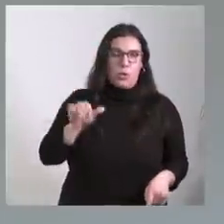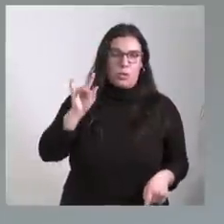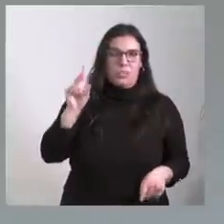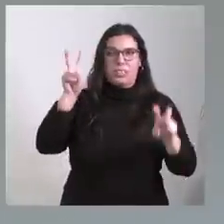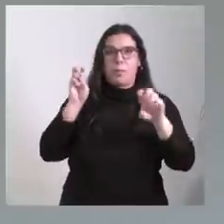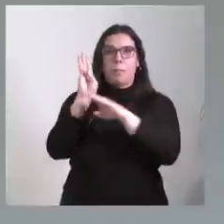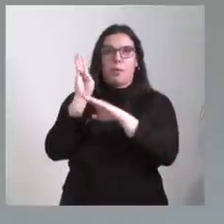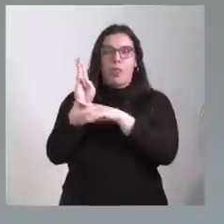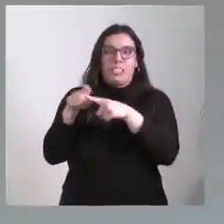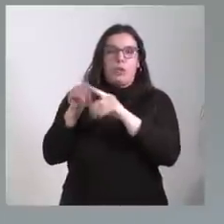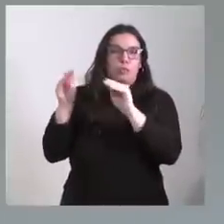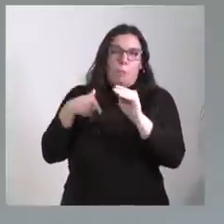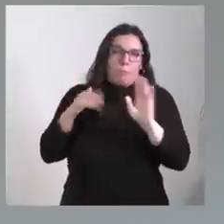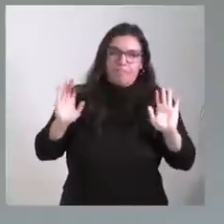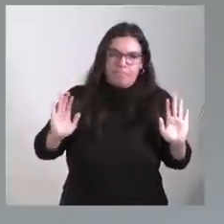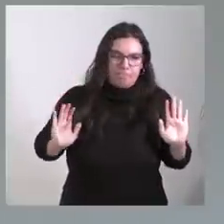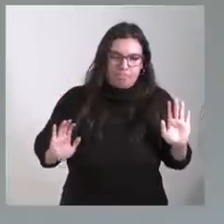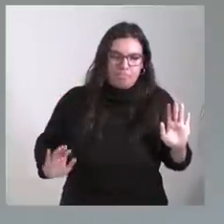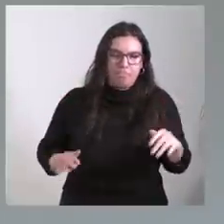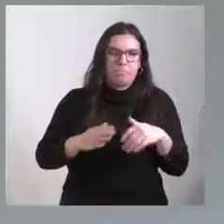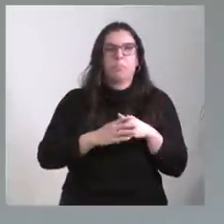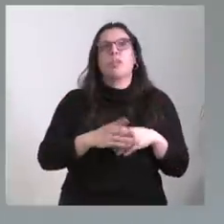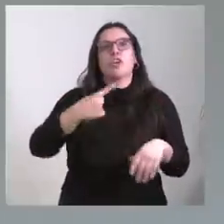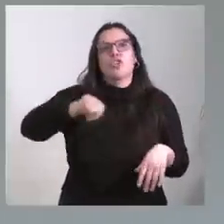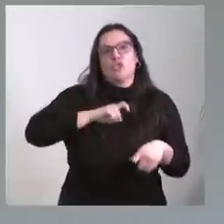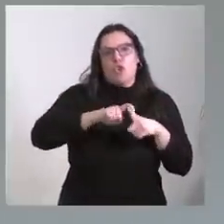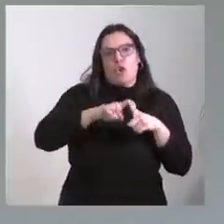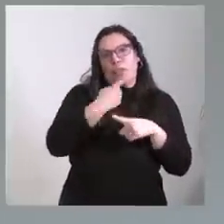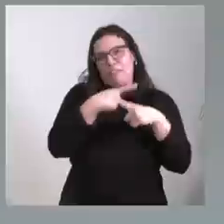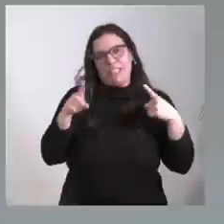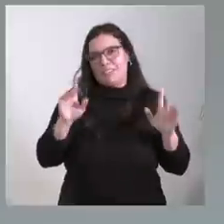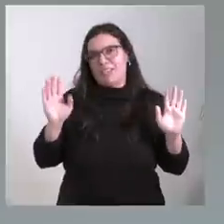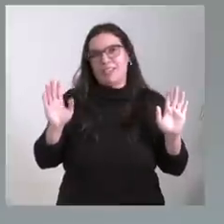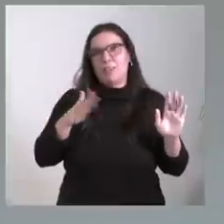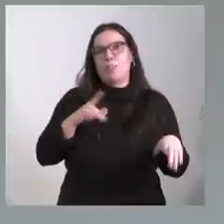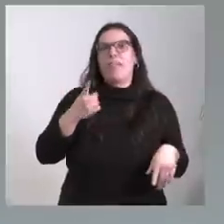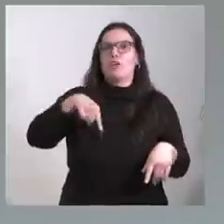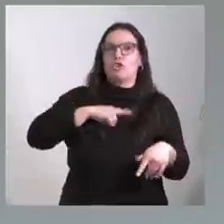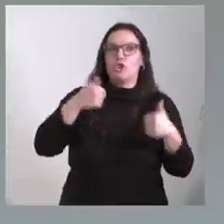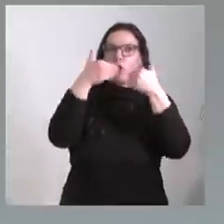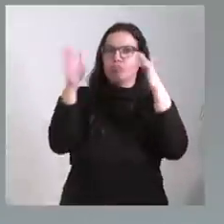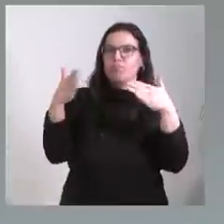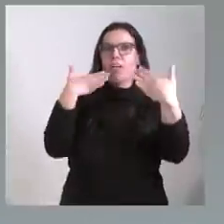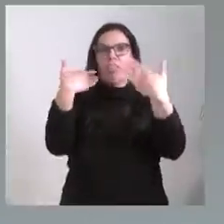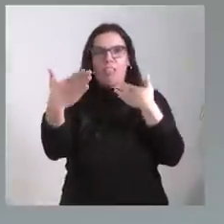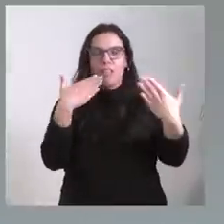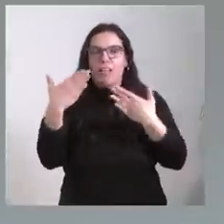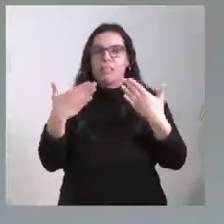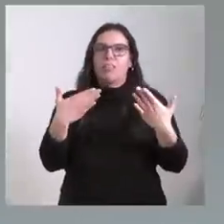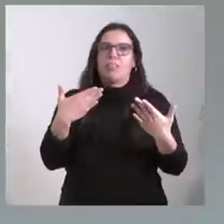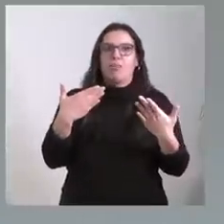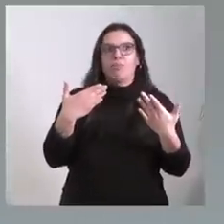decir que no es mi estilo francamente Nosotros somos de otra forma nosotros quizás somos más dialogantes personas de más